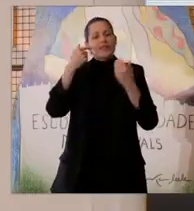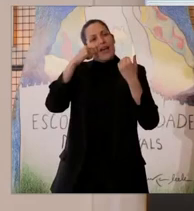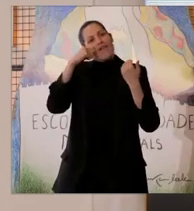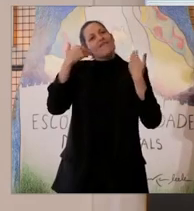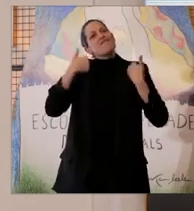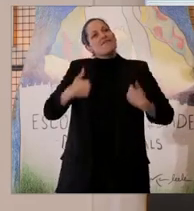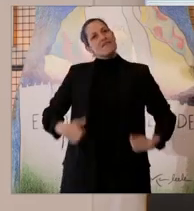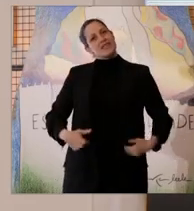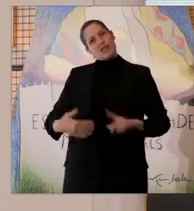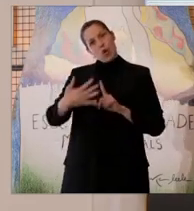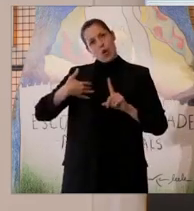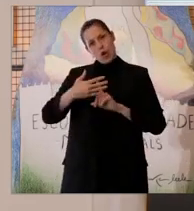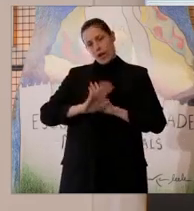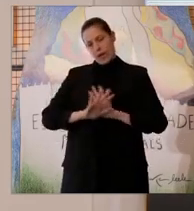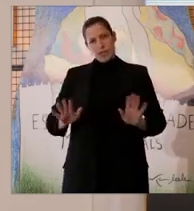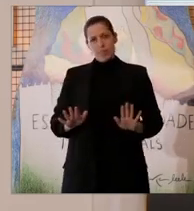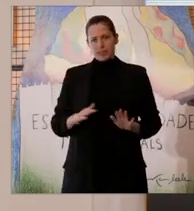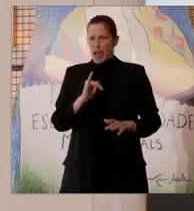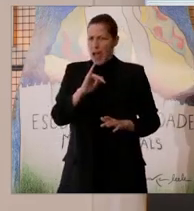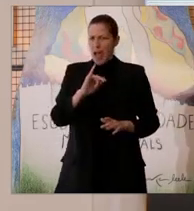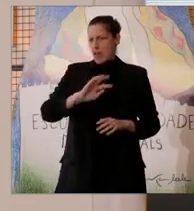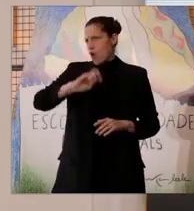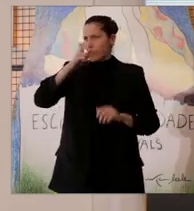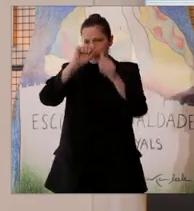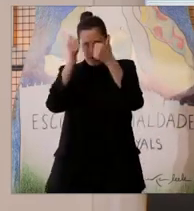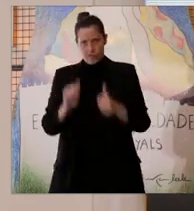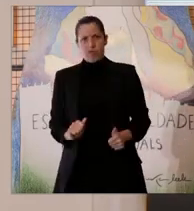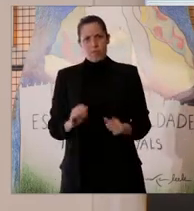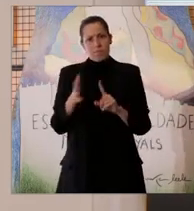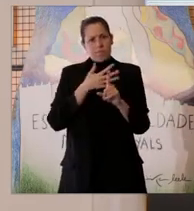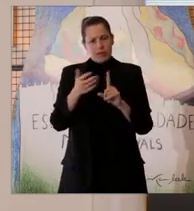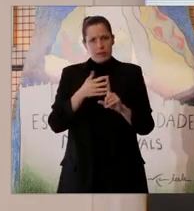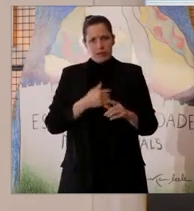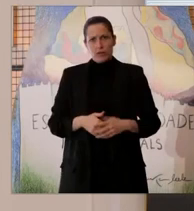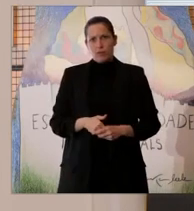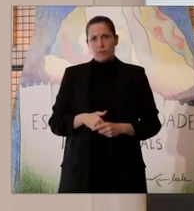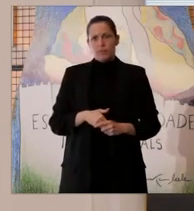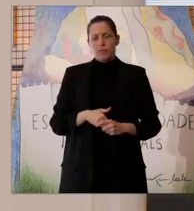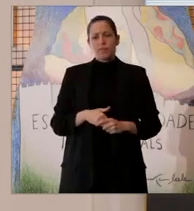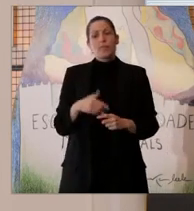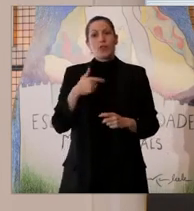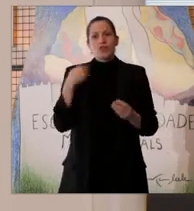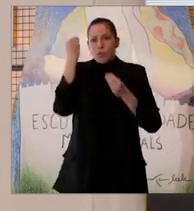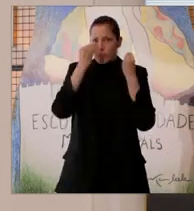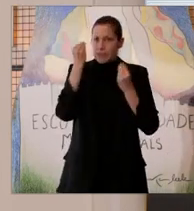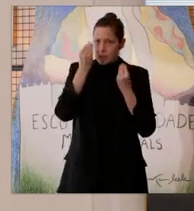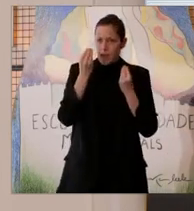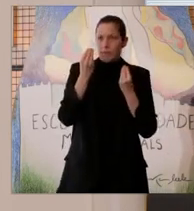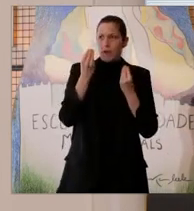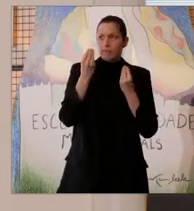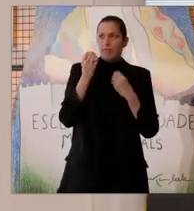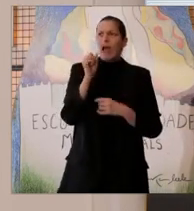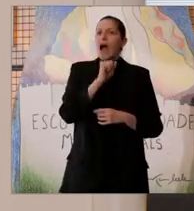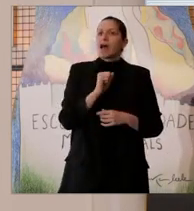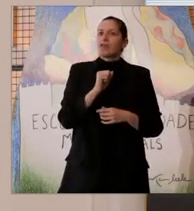decir una cosa Yo pensé que aquel 2018 iba a ser el inicio de un cambio profundo Pero hay un